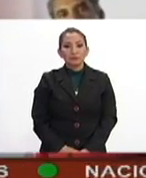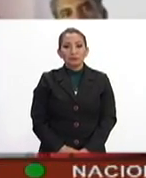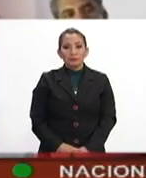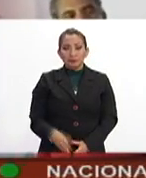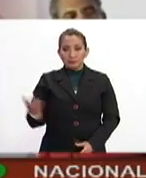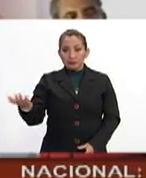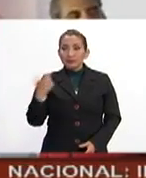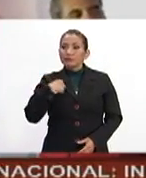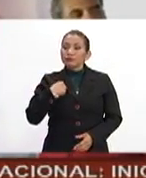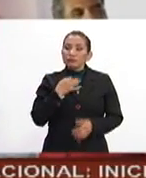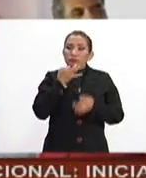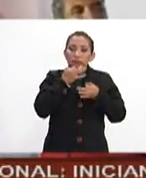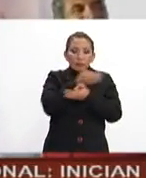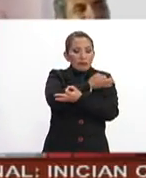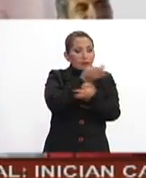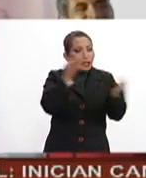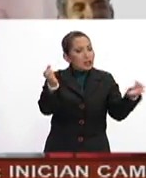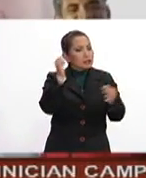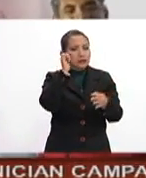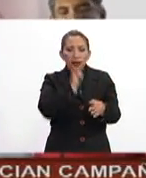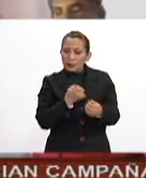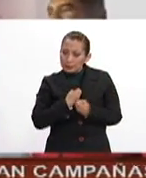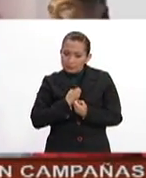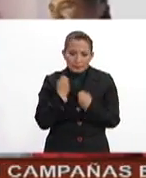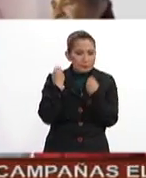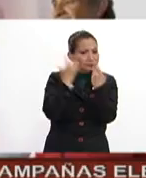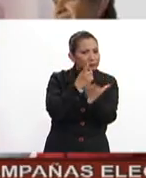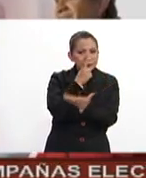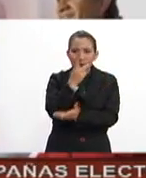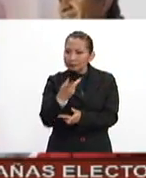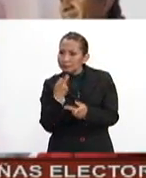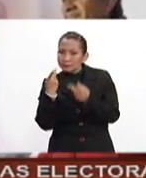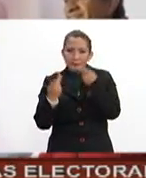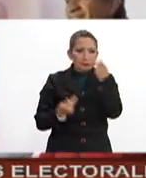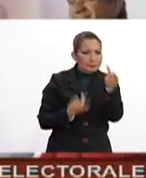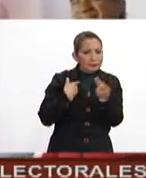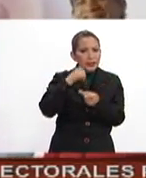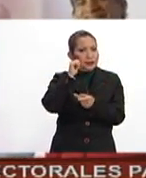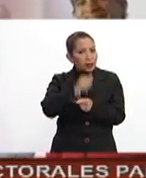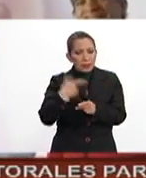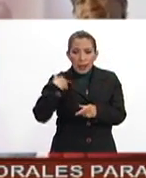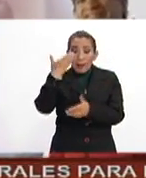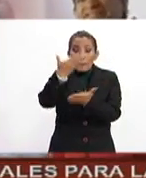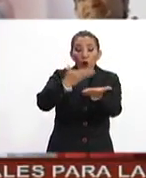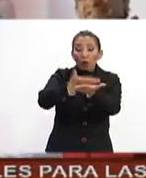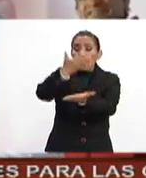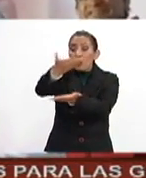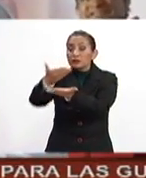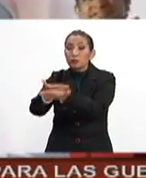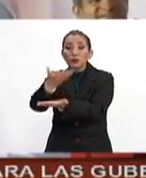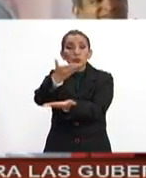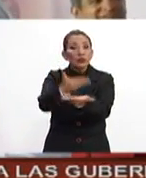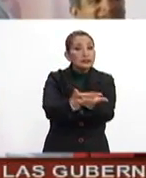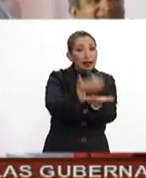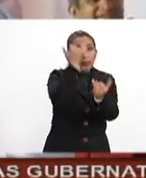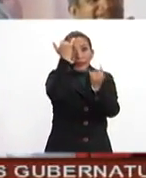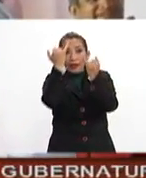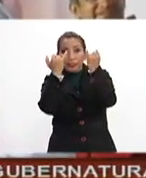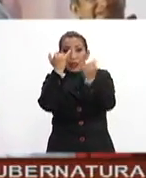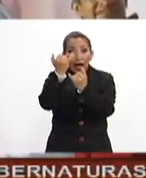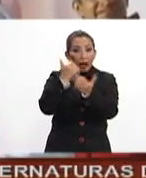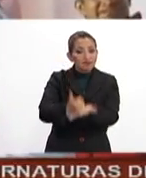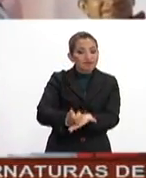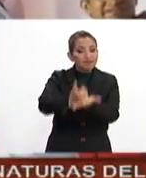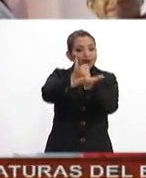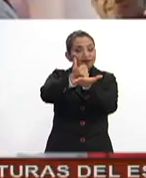Una campaña que siempre expresamos sería de propuestas, una campaña